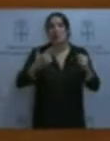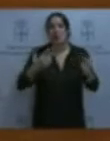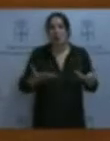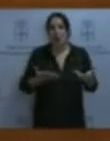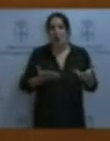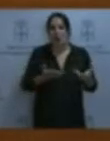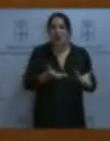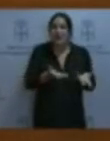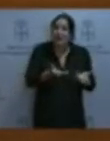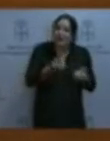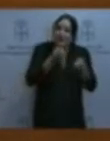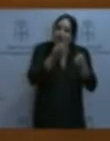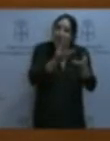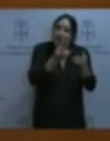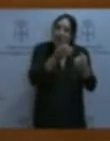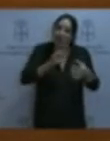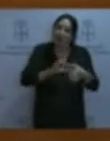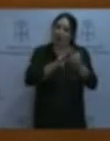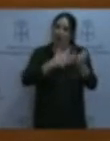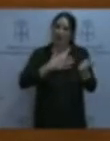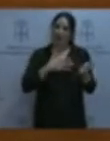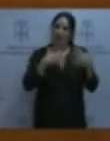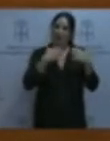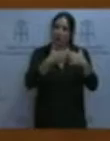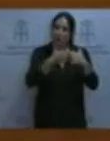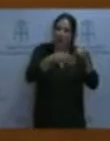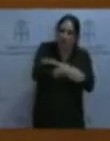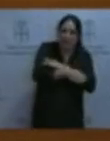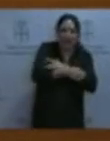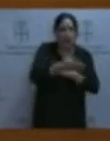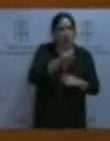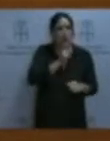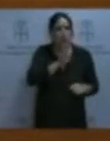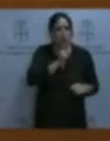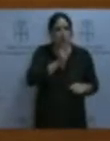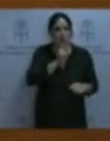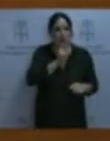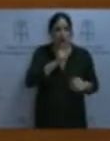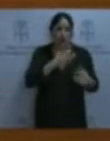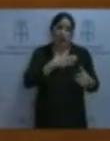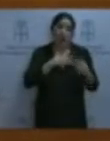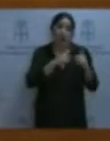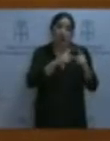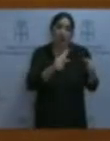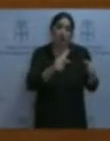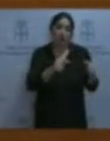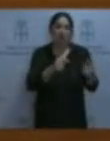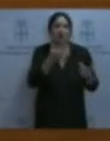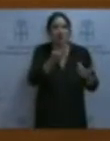acceso a la información relativa al patrimonio industrial asturiano y las herramientas de gestión por